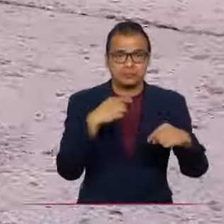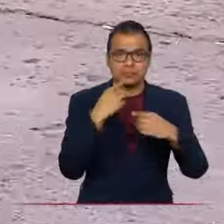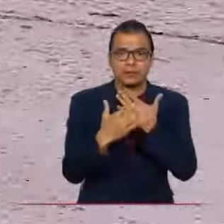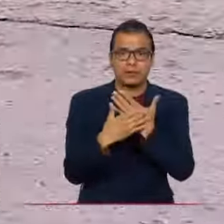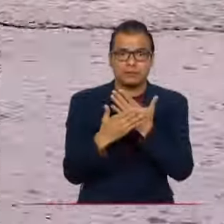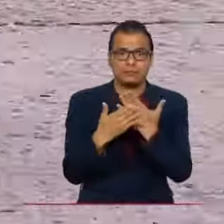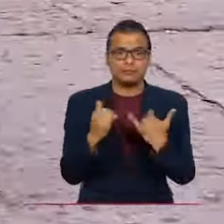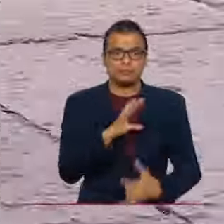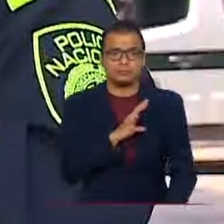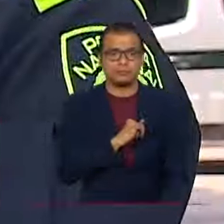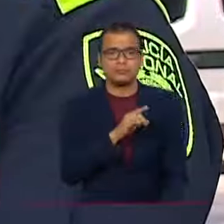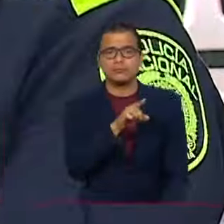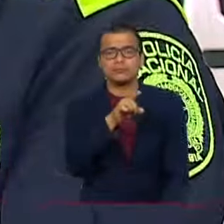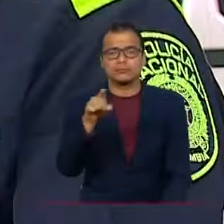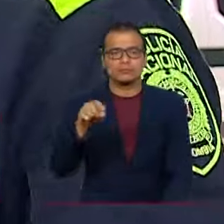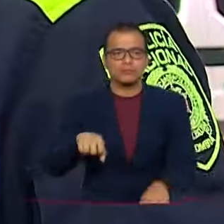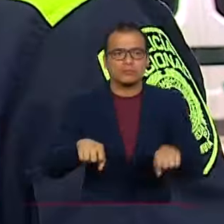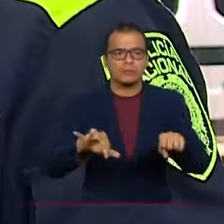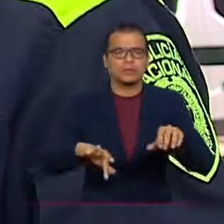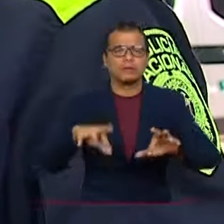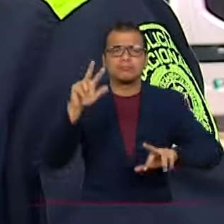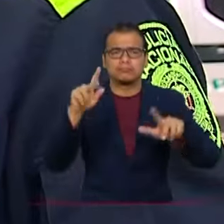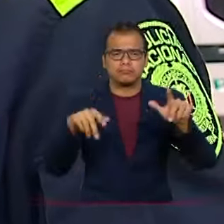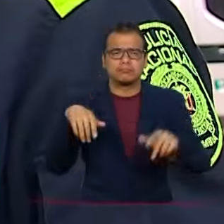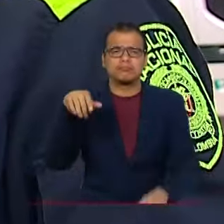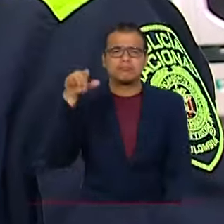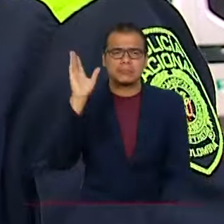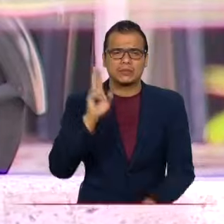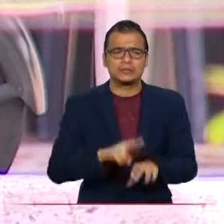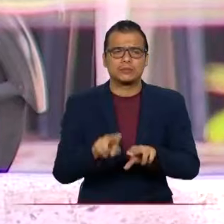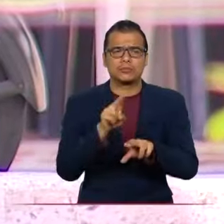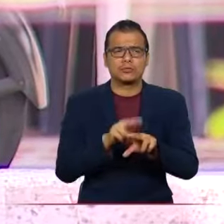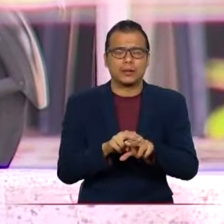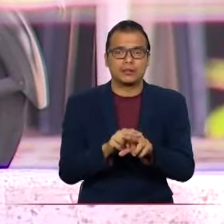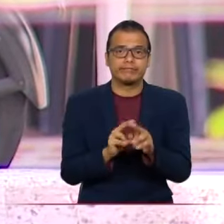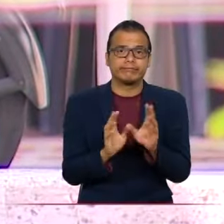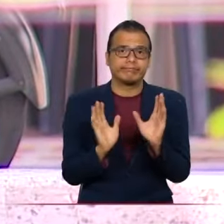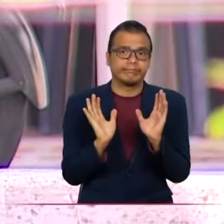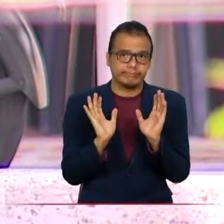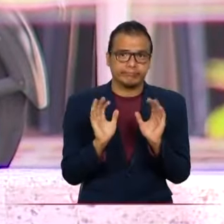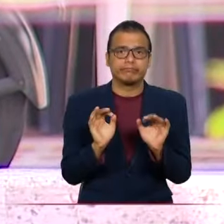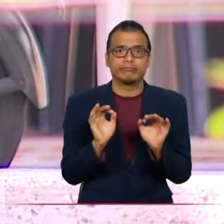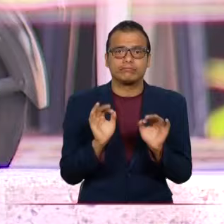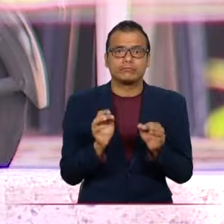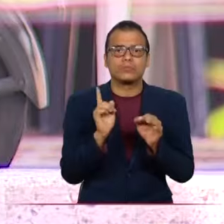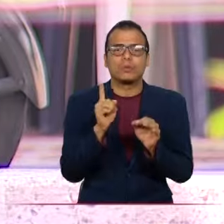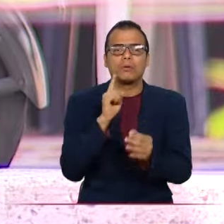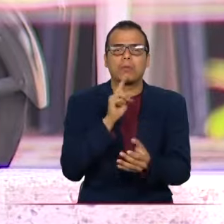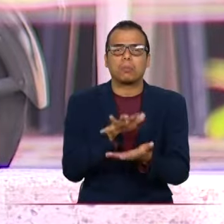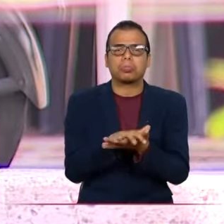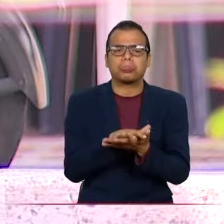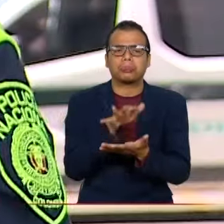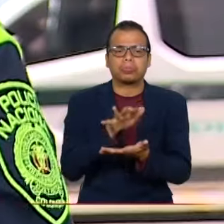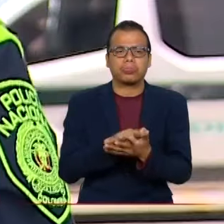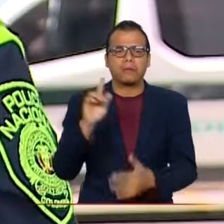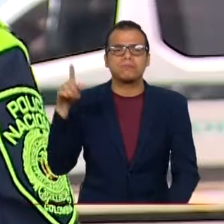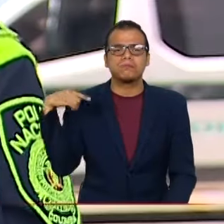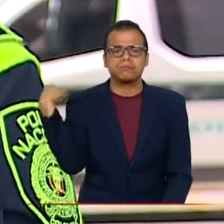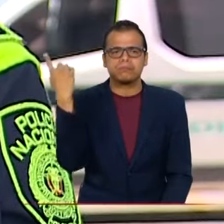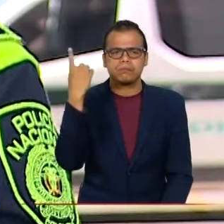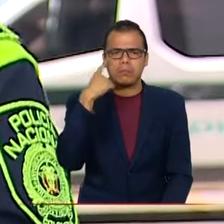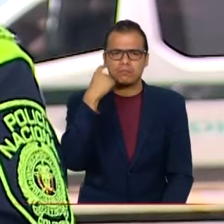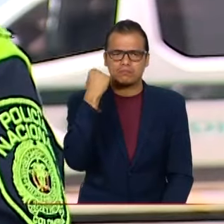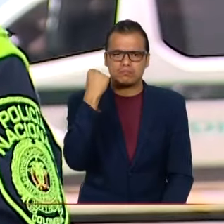motocicletas en la capital vallecaucana es más común de lo que se cree y la mayoría de veces se presenta por descuido. Nuestros ciudadanos